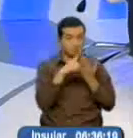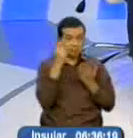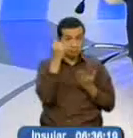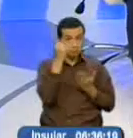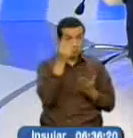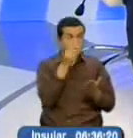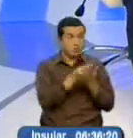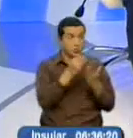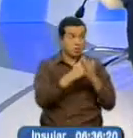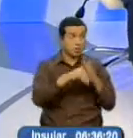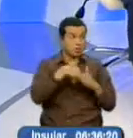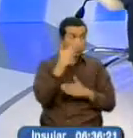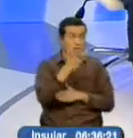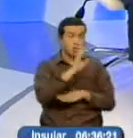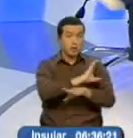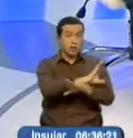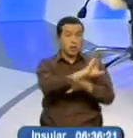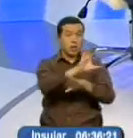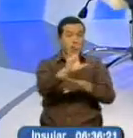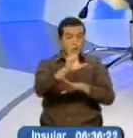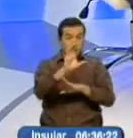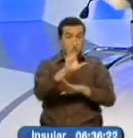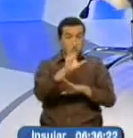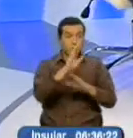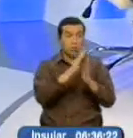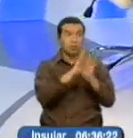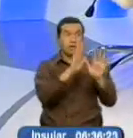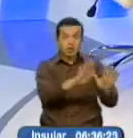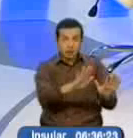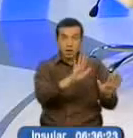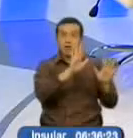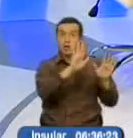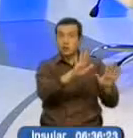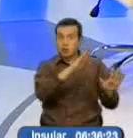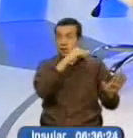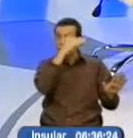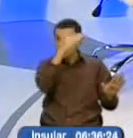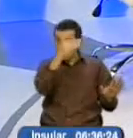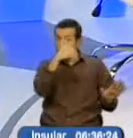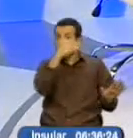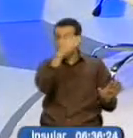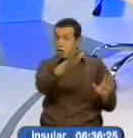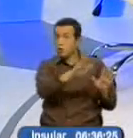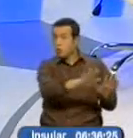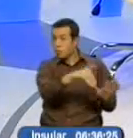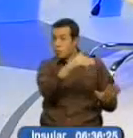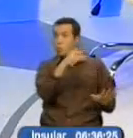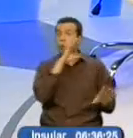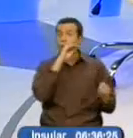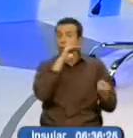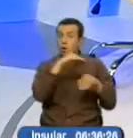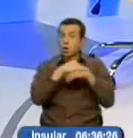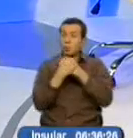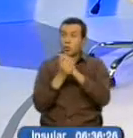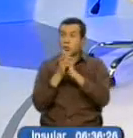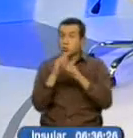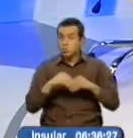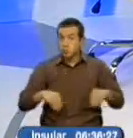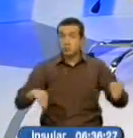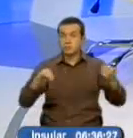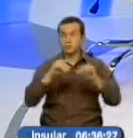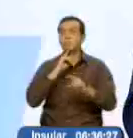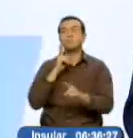las afueras, en las periferias, para tenerlo engordando a efecto de poder tener especulación sobre el suelo. Pero tú lo has